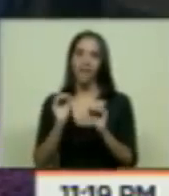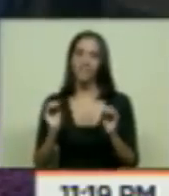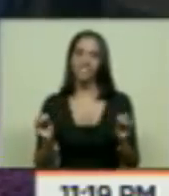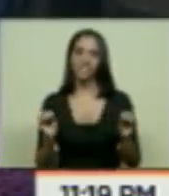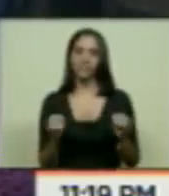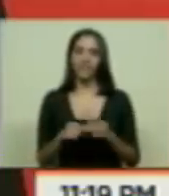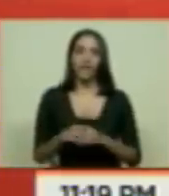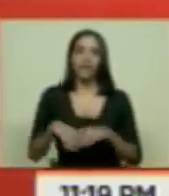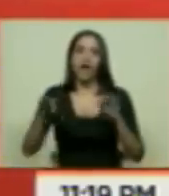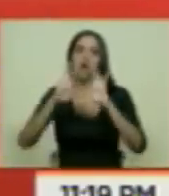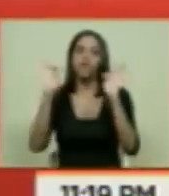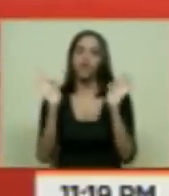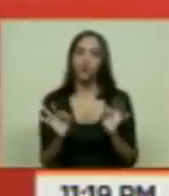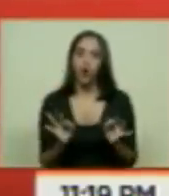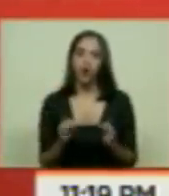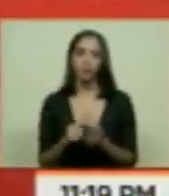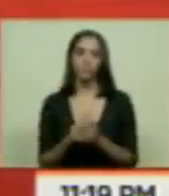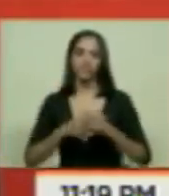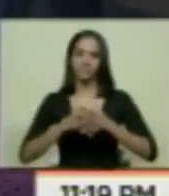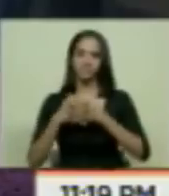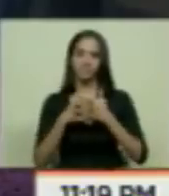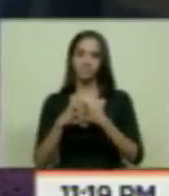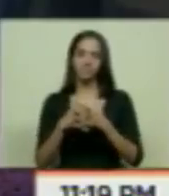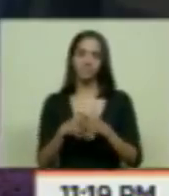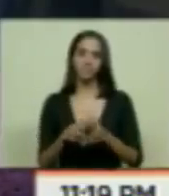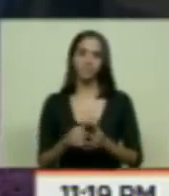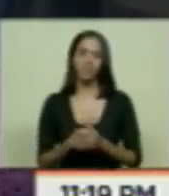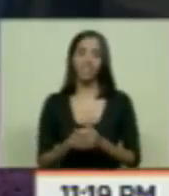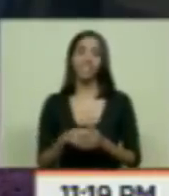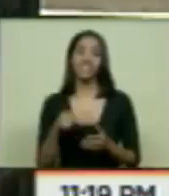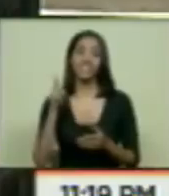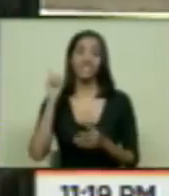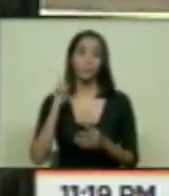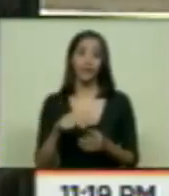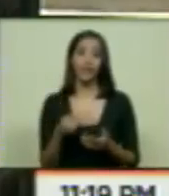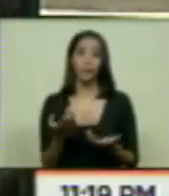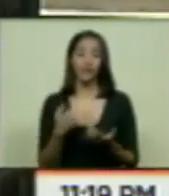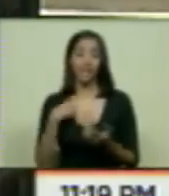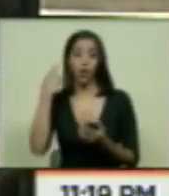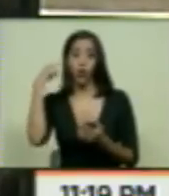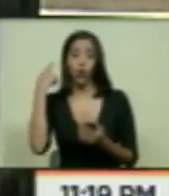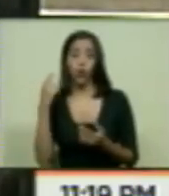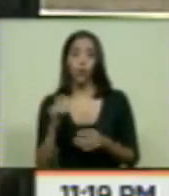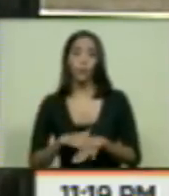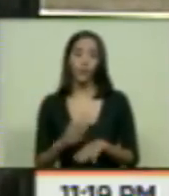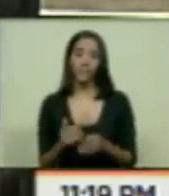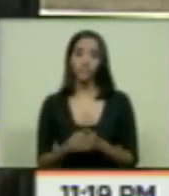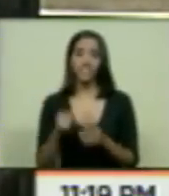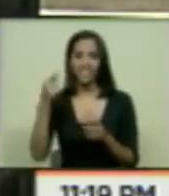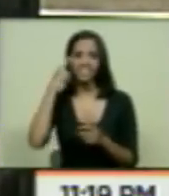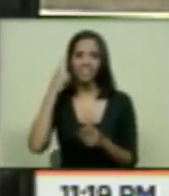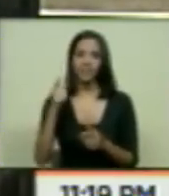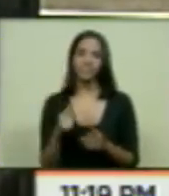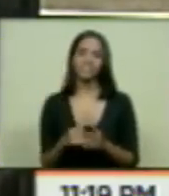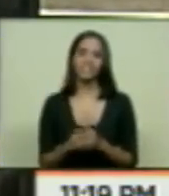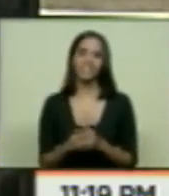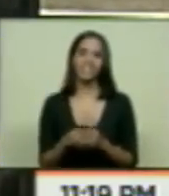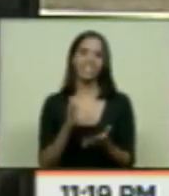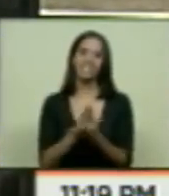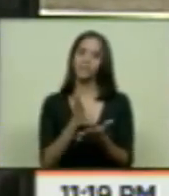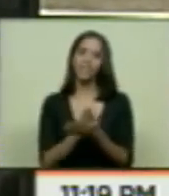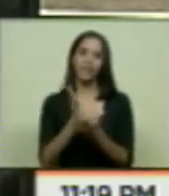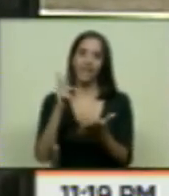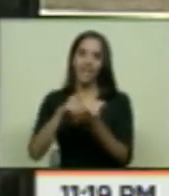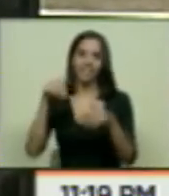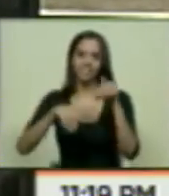político estadounidense que es a base de terrorismo terrorista. No, y que además en estos días me he quedado loco porque ustedes saben que ellos cada vez que vienen elecciones